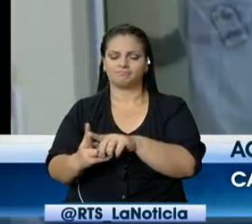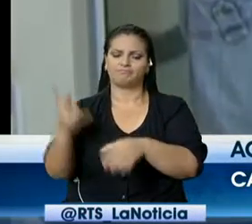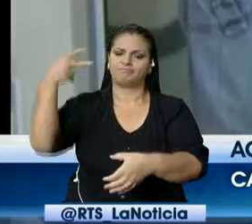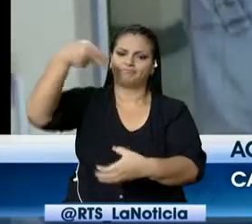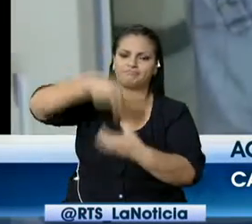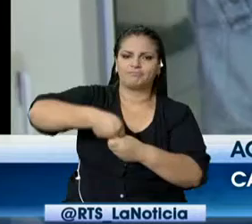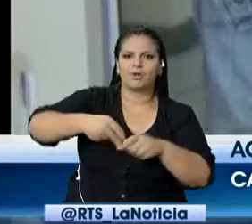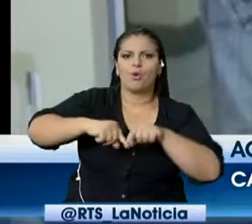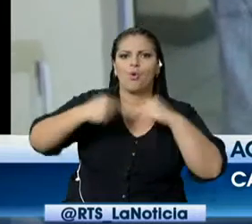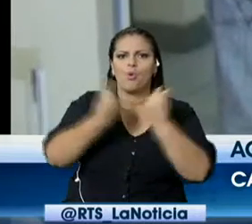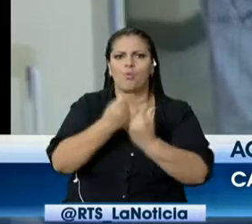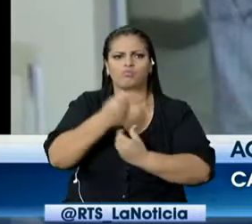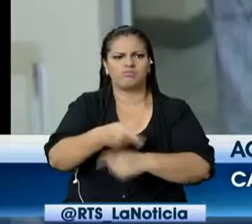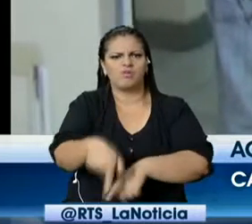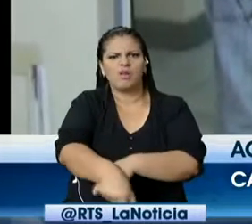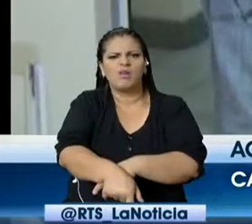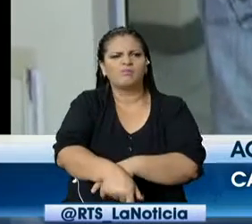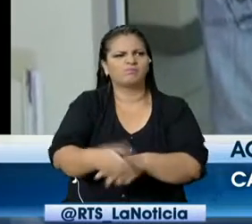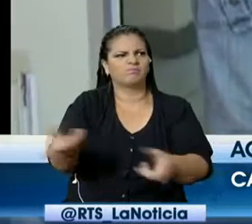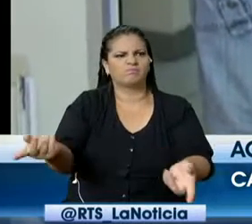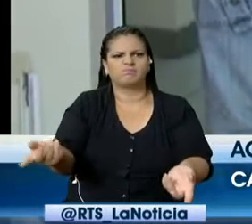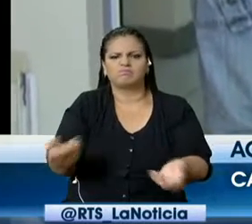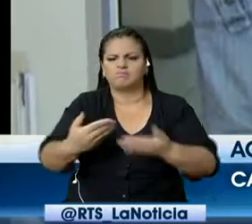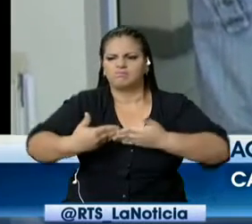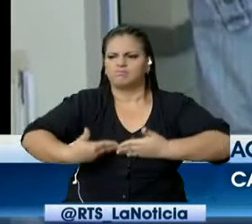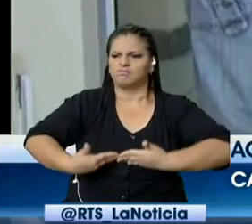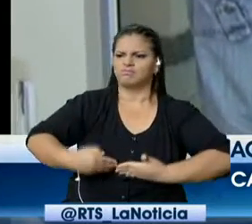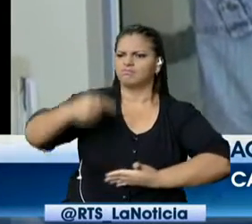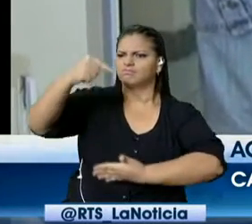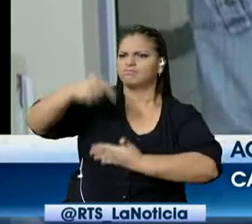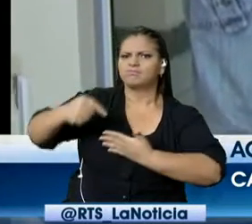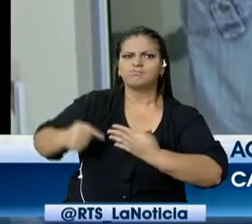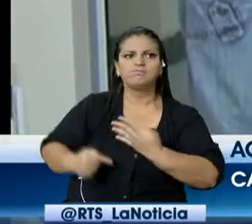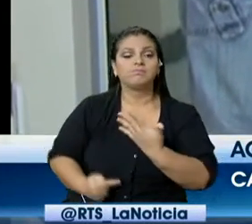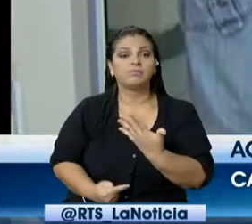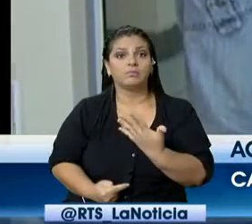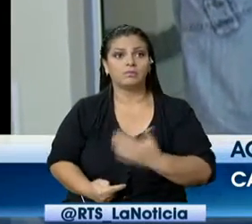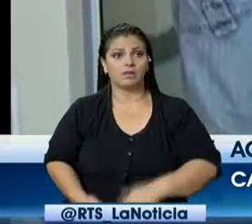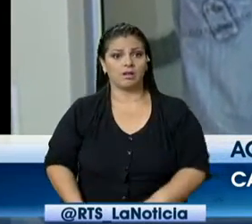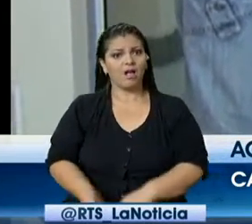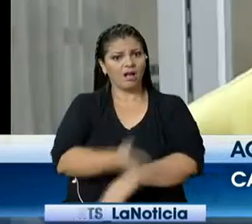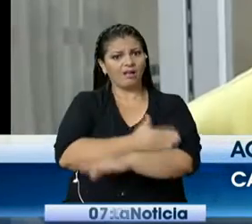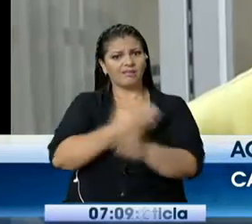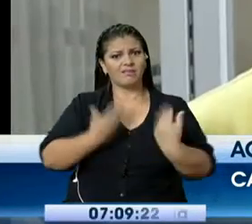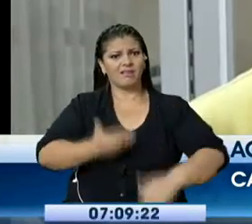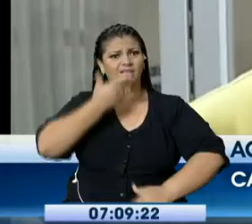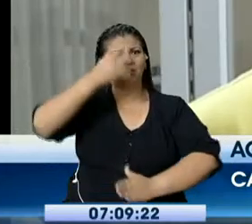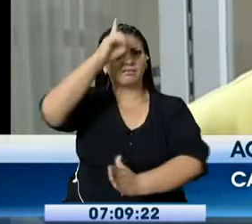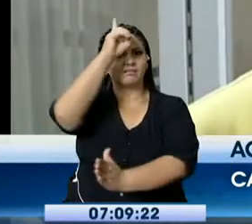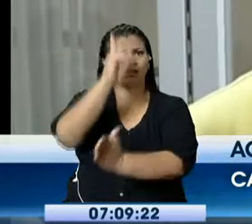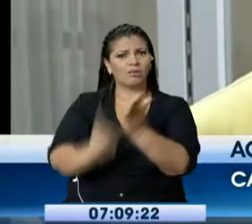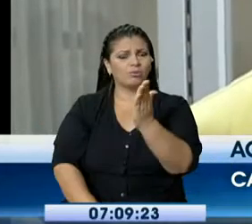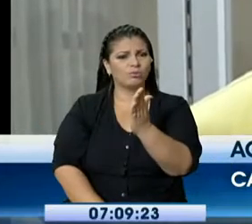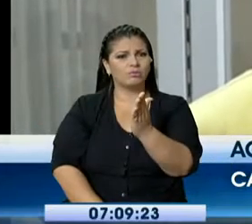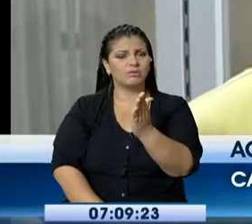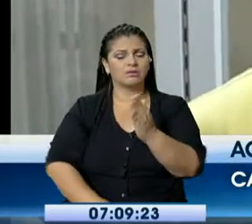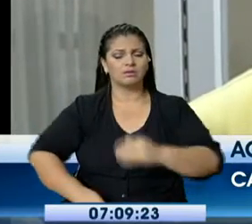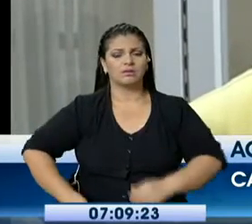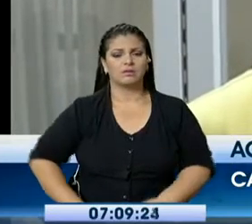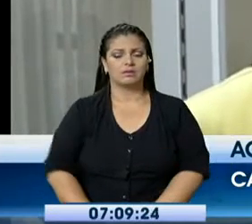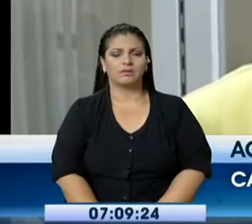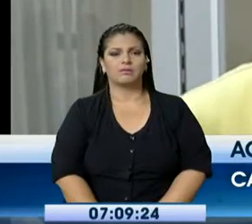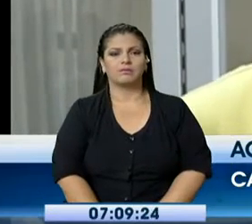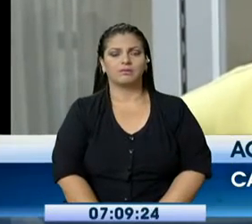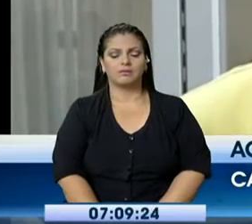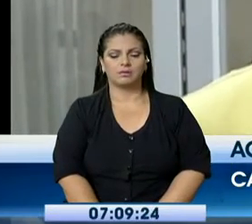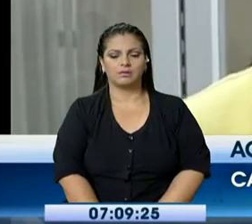a cometer varias infracciones hay denuncias anteriores contra estos ciudadanos e inclusive